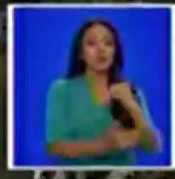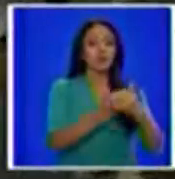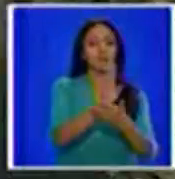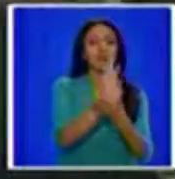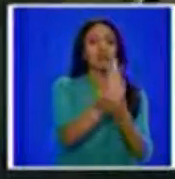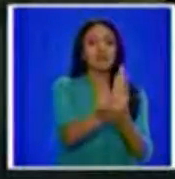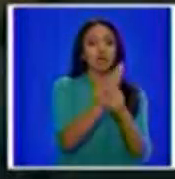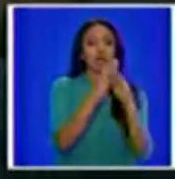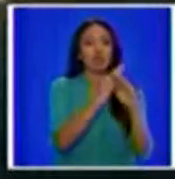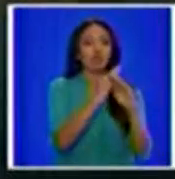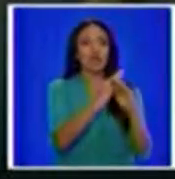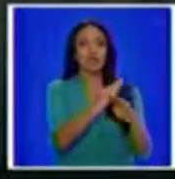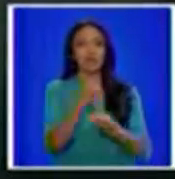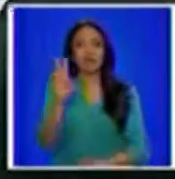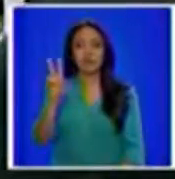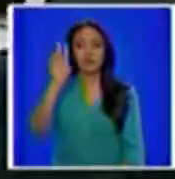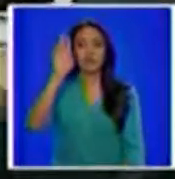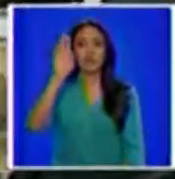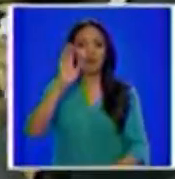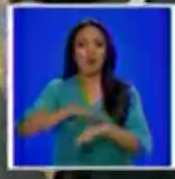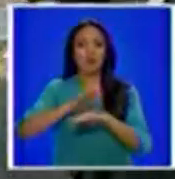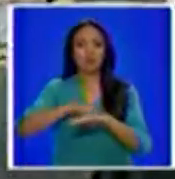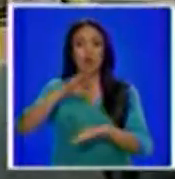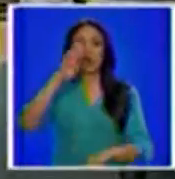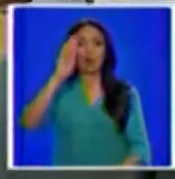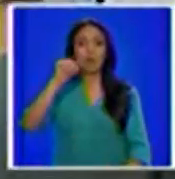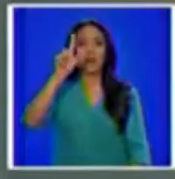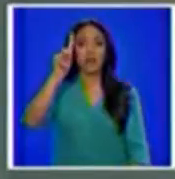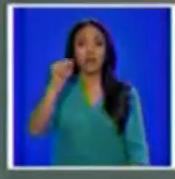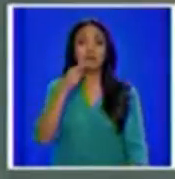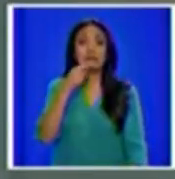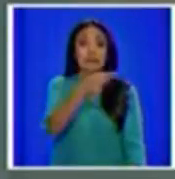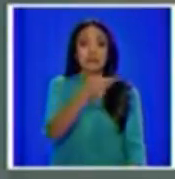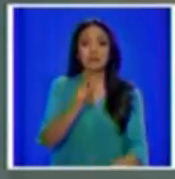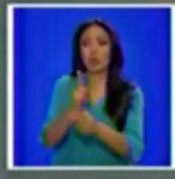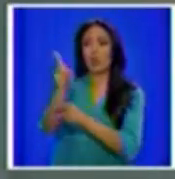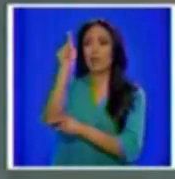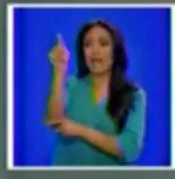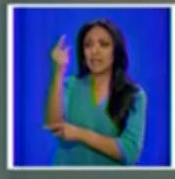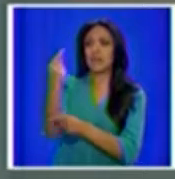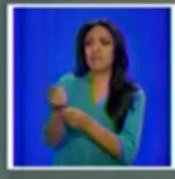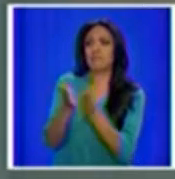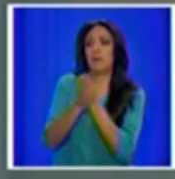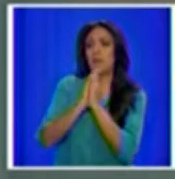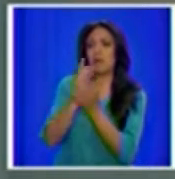protegida en el caso Balda, quien las acusó de pedirle que se retracte de su versión a cambio